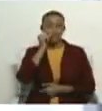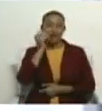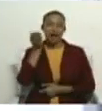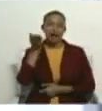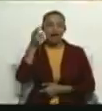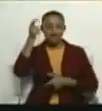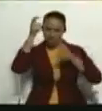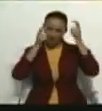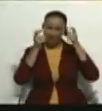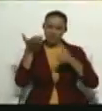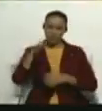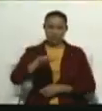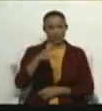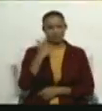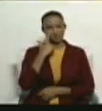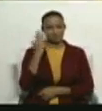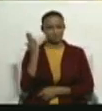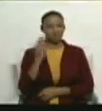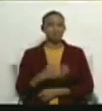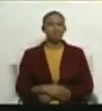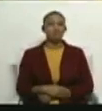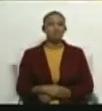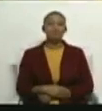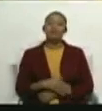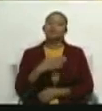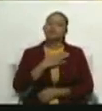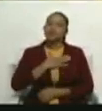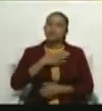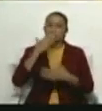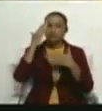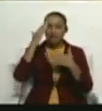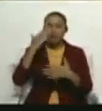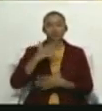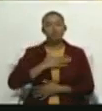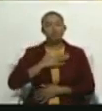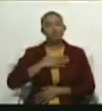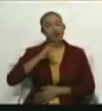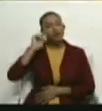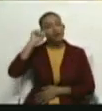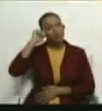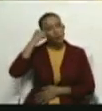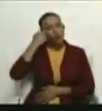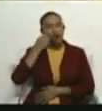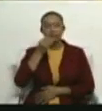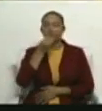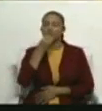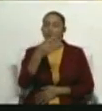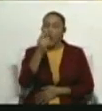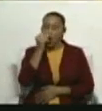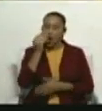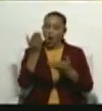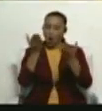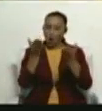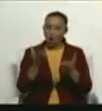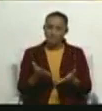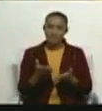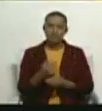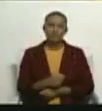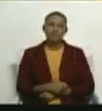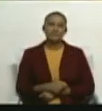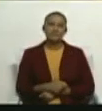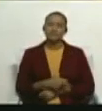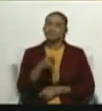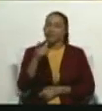Chávez. Último saludo, el último recuerdo a un gran hombre. Así es. Un hombre de